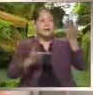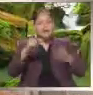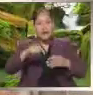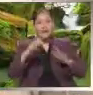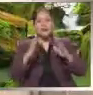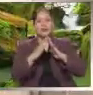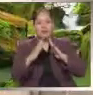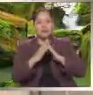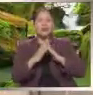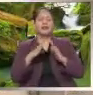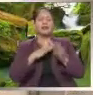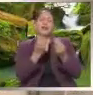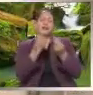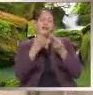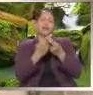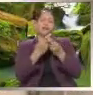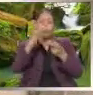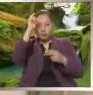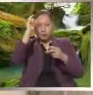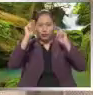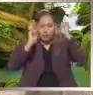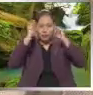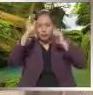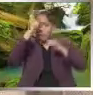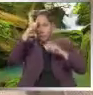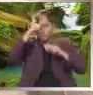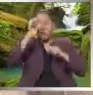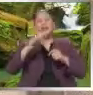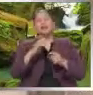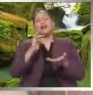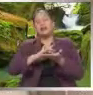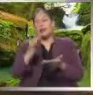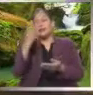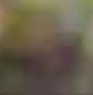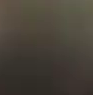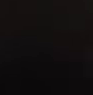porque tenemos muchísimo turismo cultural en la Ciudad de México. Gracias por este maravilloso recorrido.